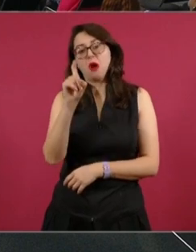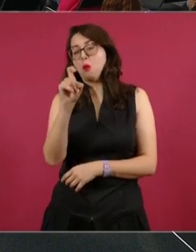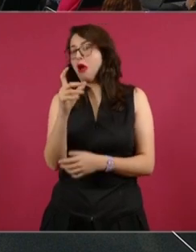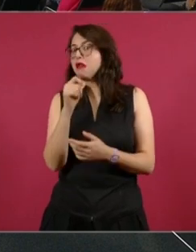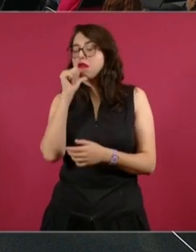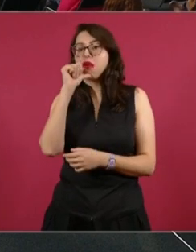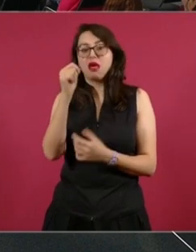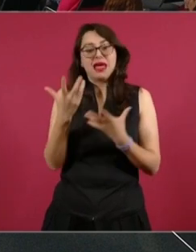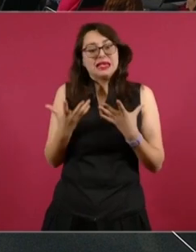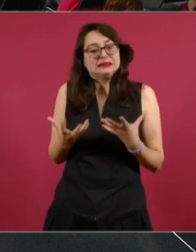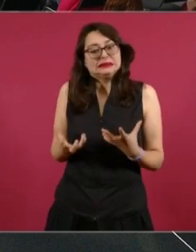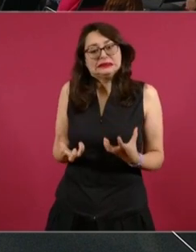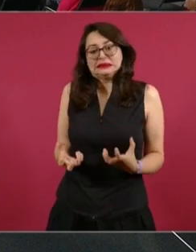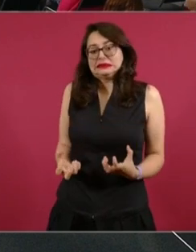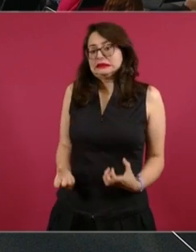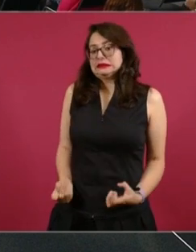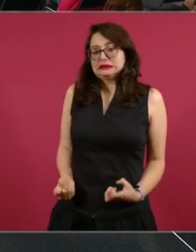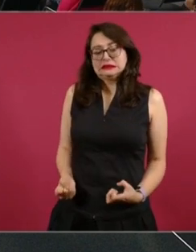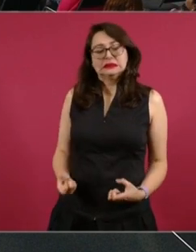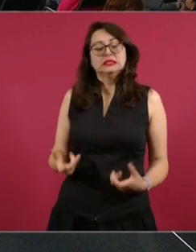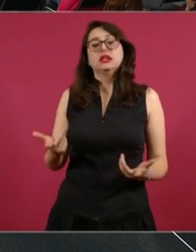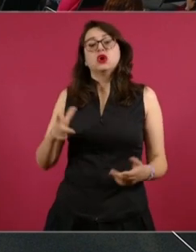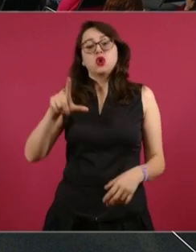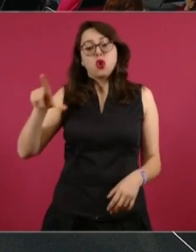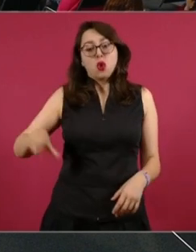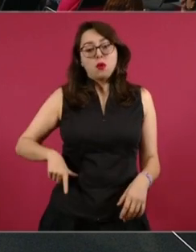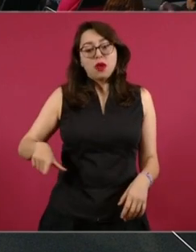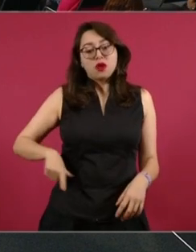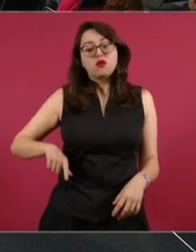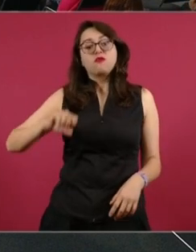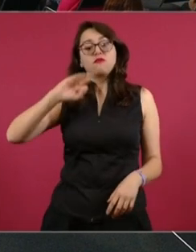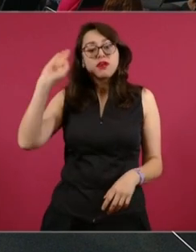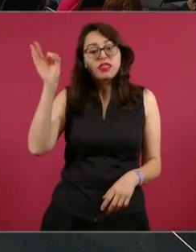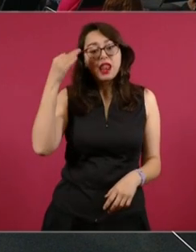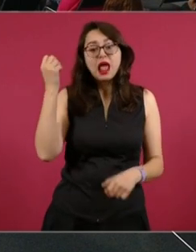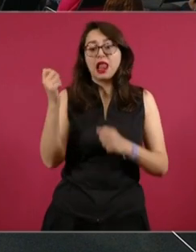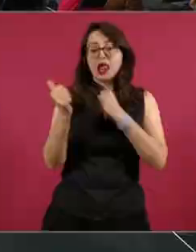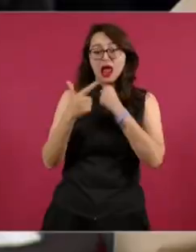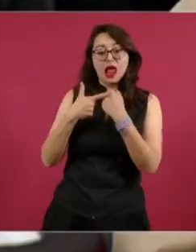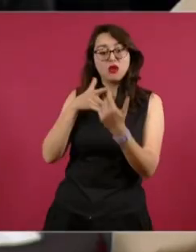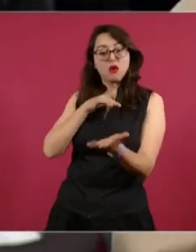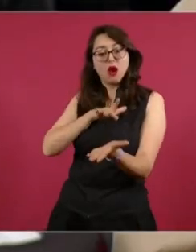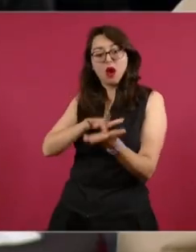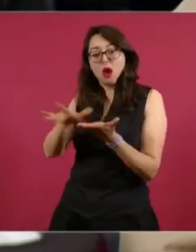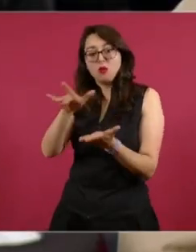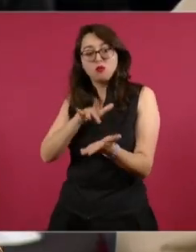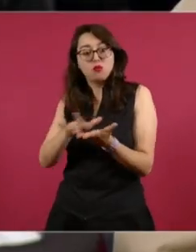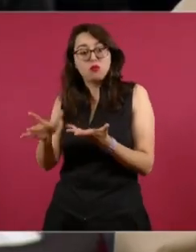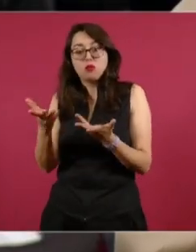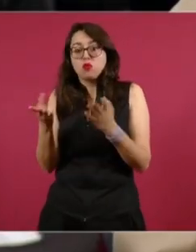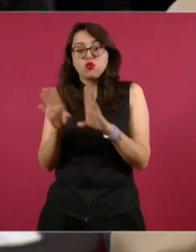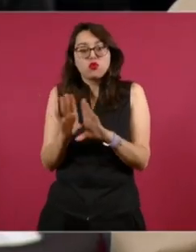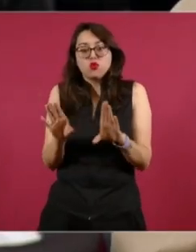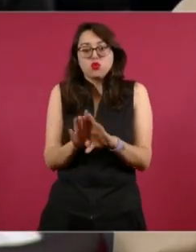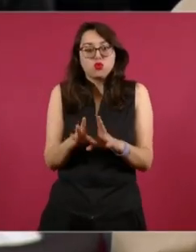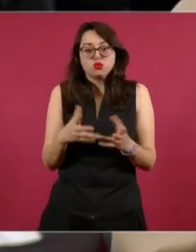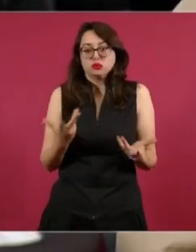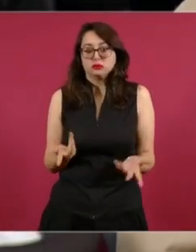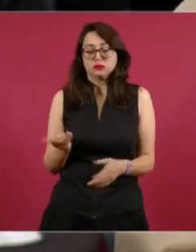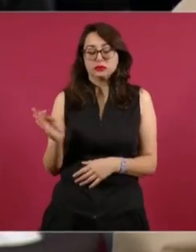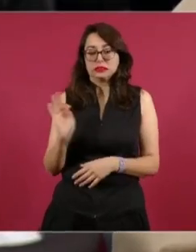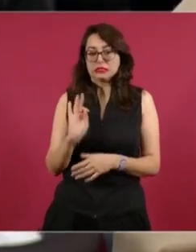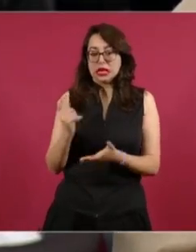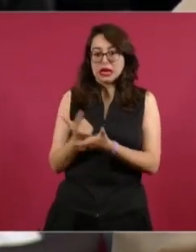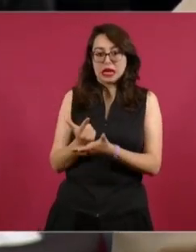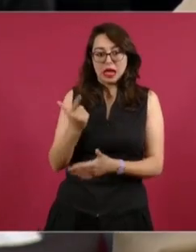sequía. Preguntarle, ¿el gobierno federal tiene contemplado algún apoyo extra para la entidad si se agrava esta